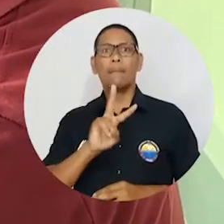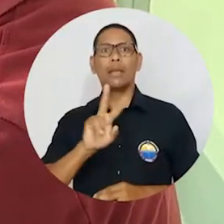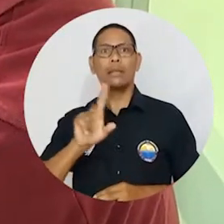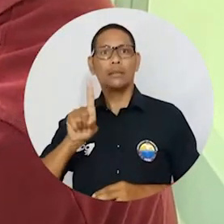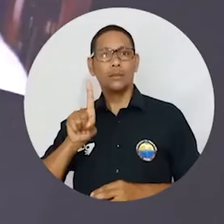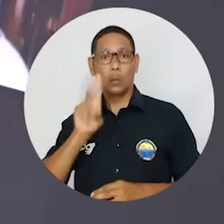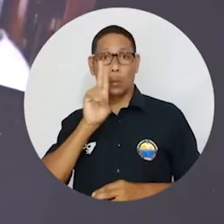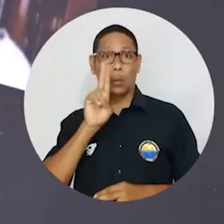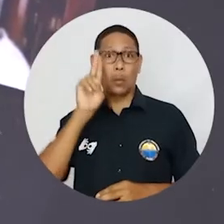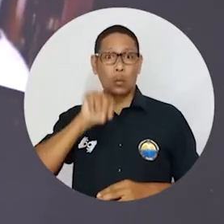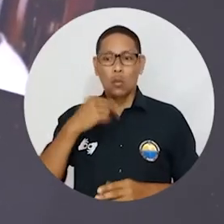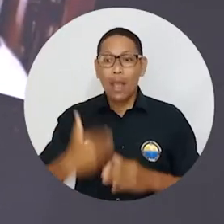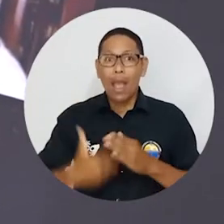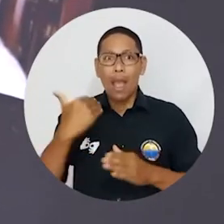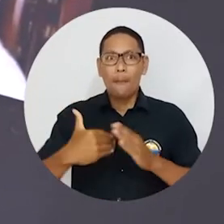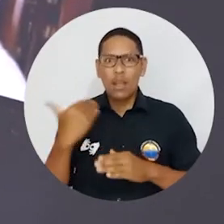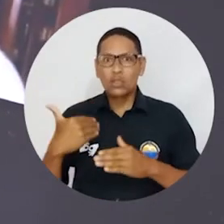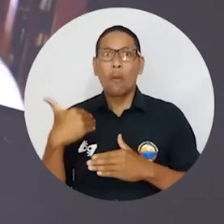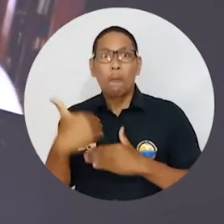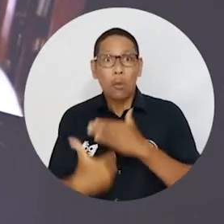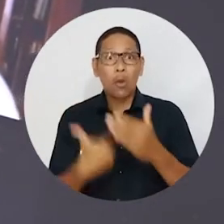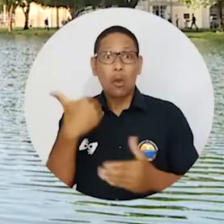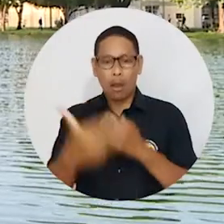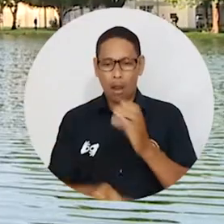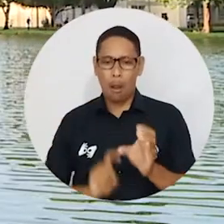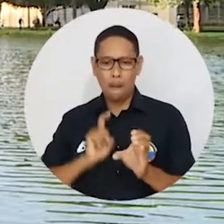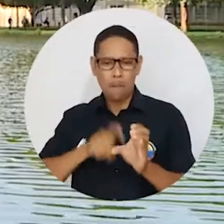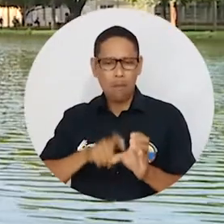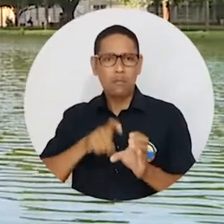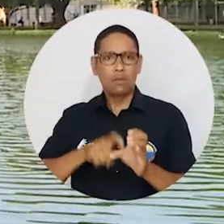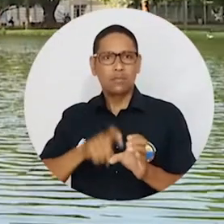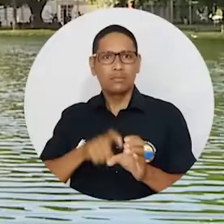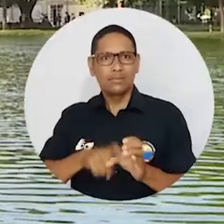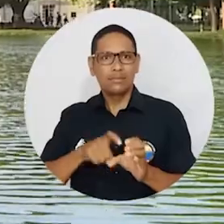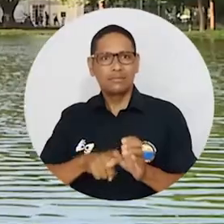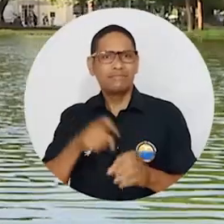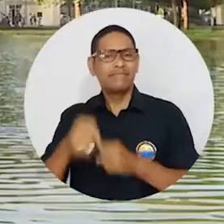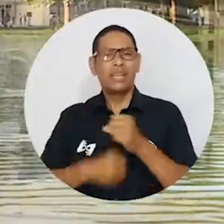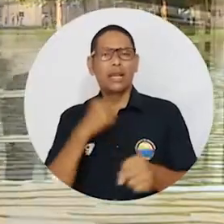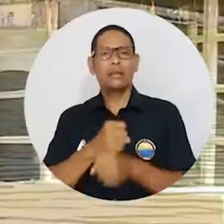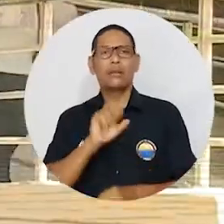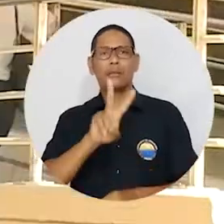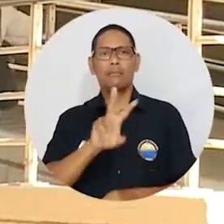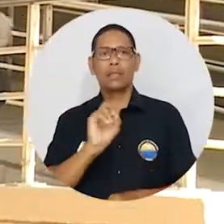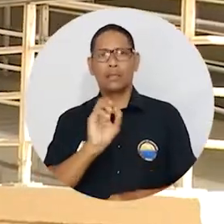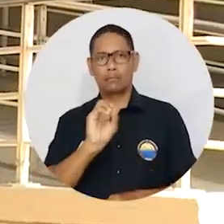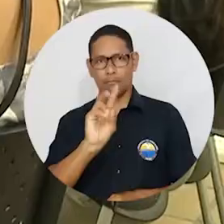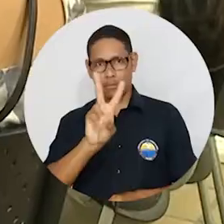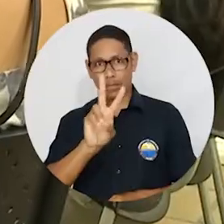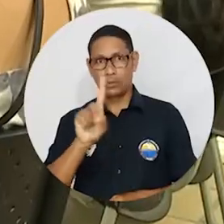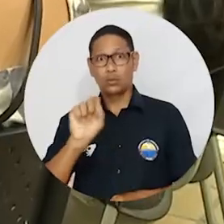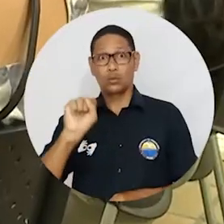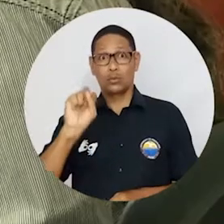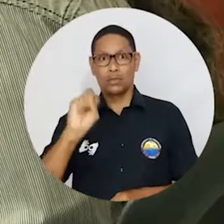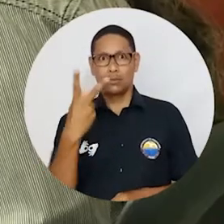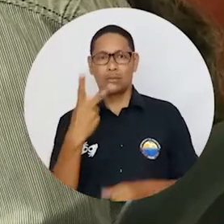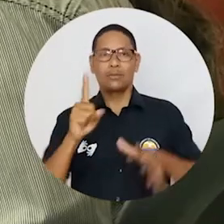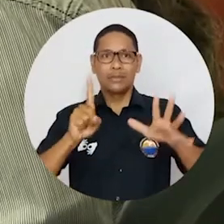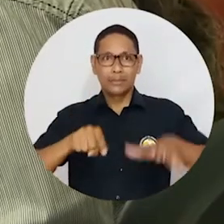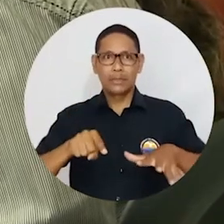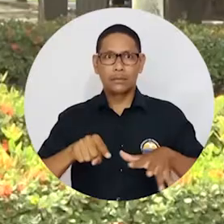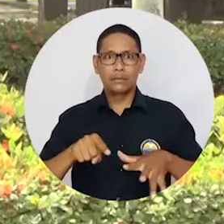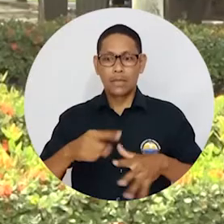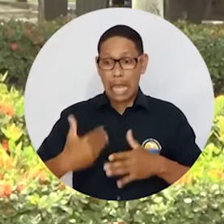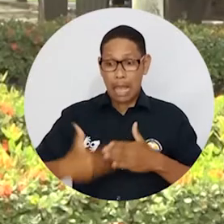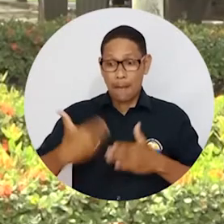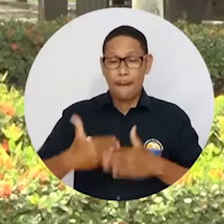21 de junio inició el proceso de admisión de pregrado presencial en el periodo 2021-2. El proceso